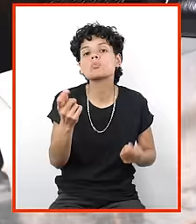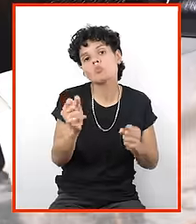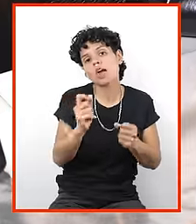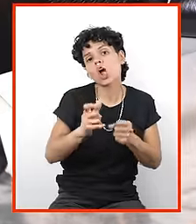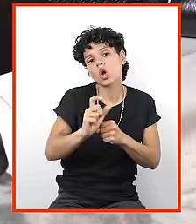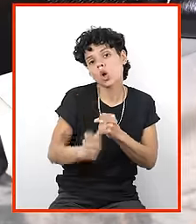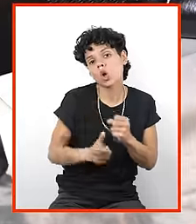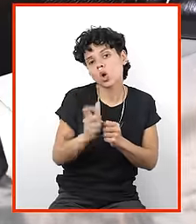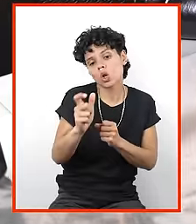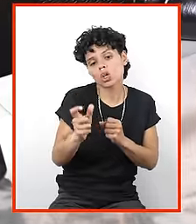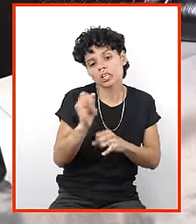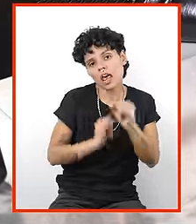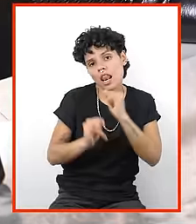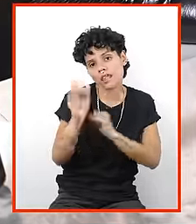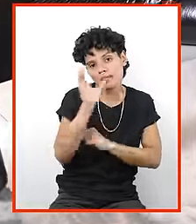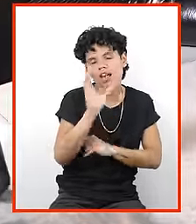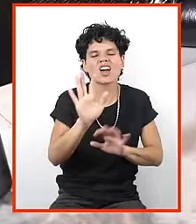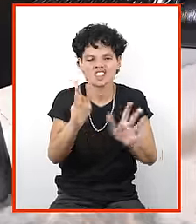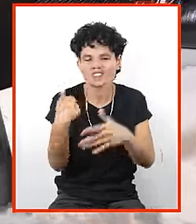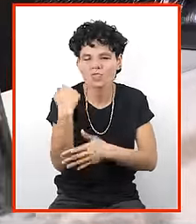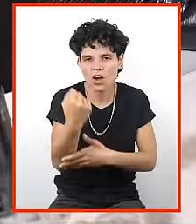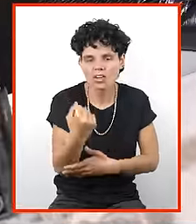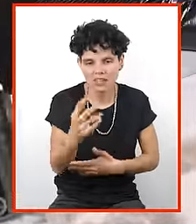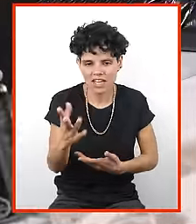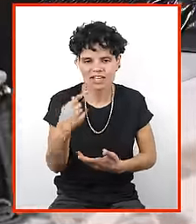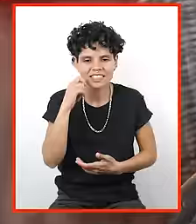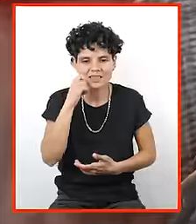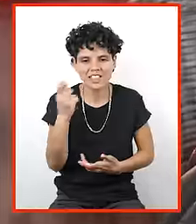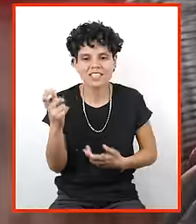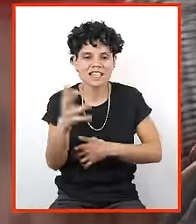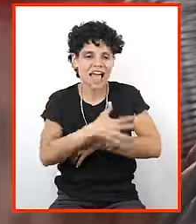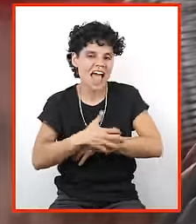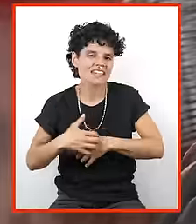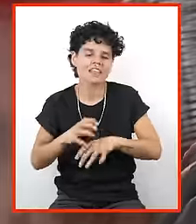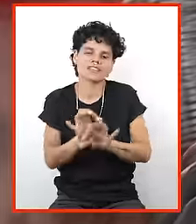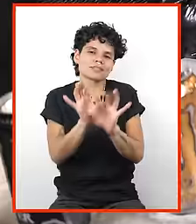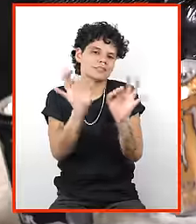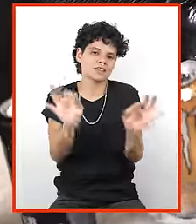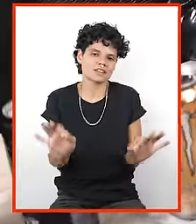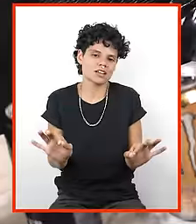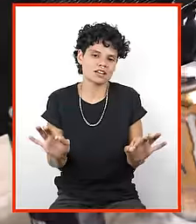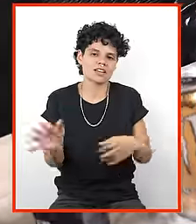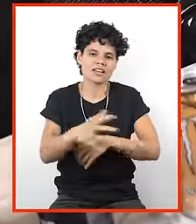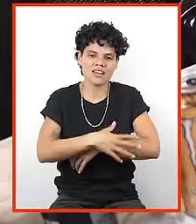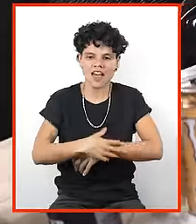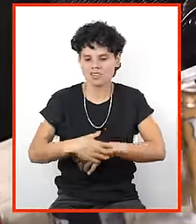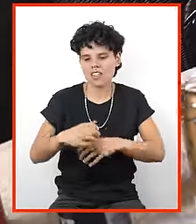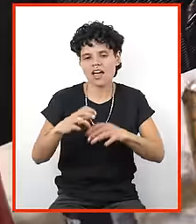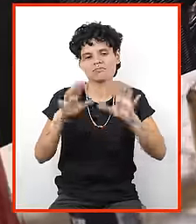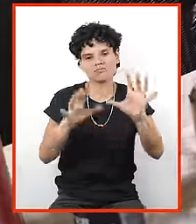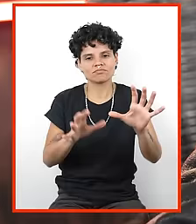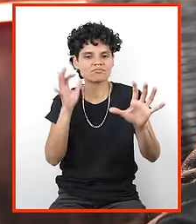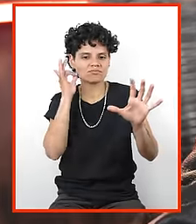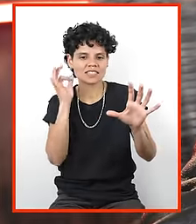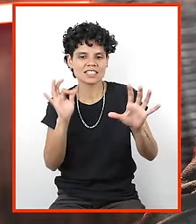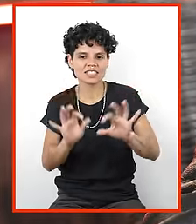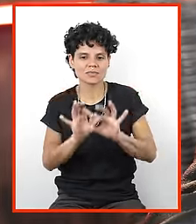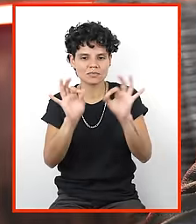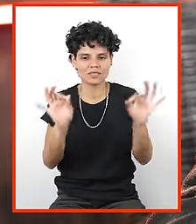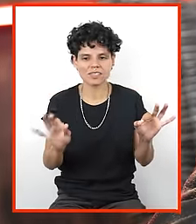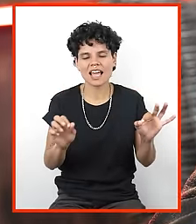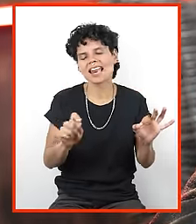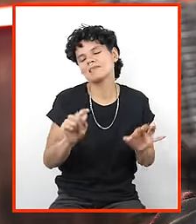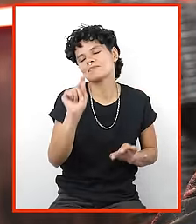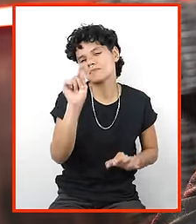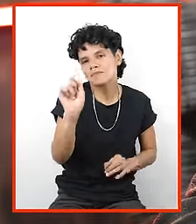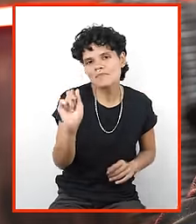Ashera. Googlealo. No, mentira, si te puedo ayudar. Ya, ayúdame. Es una gata muy especial. Ya. De partida, es la